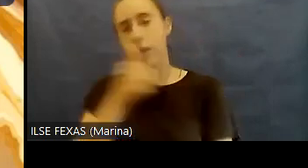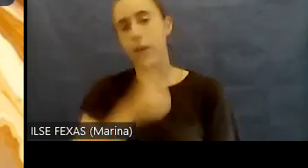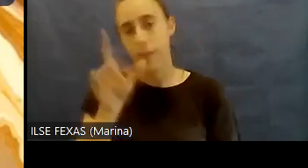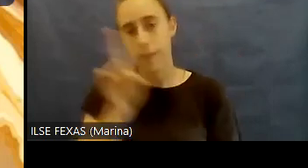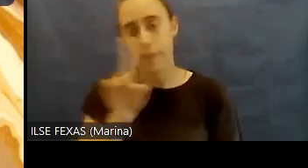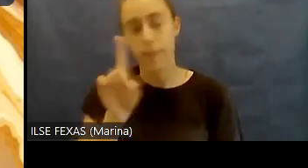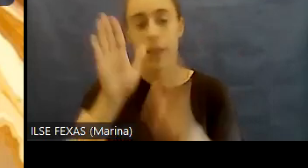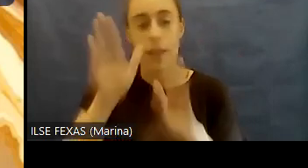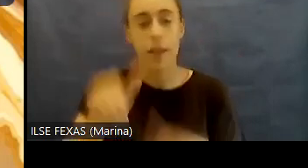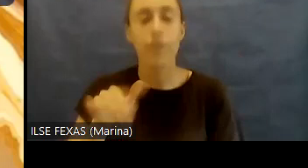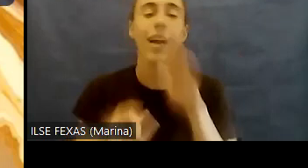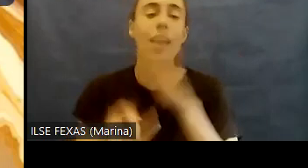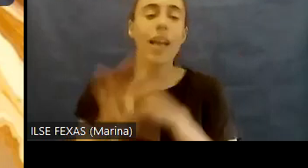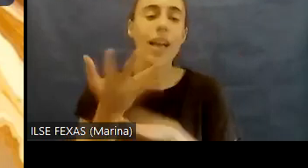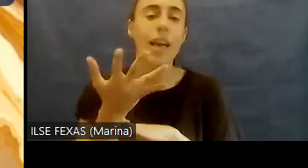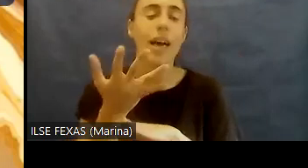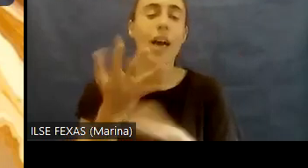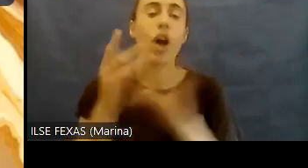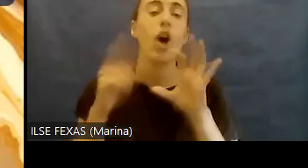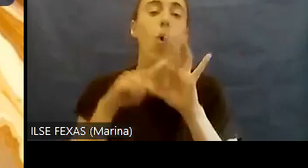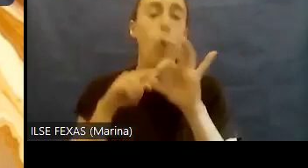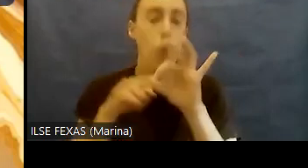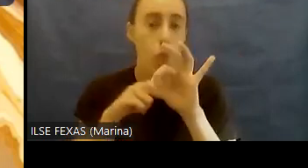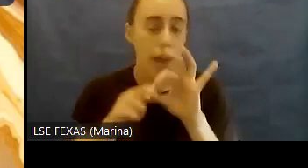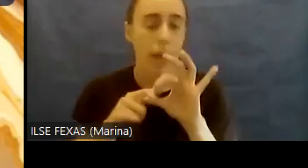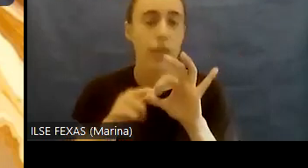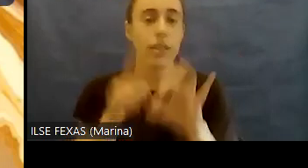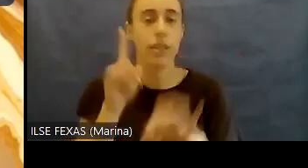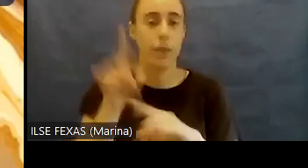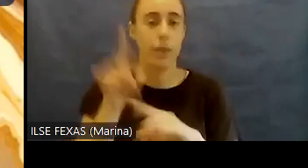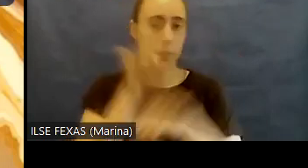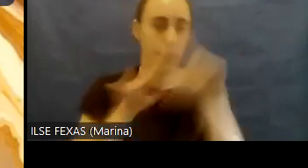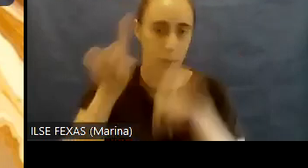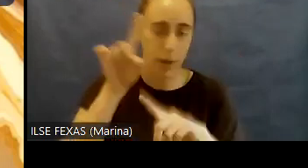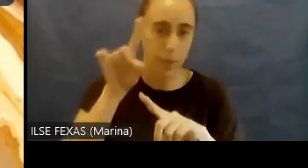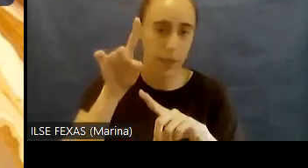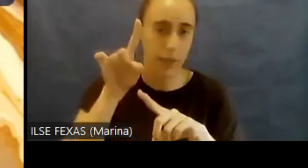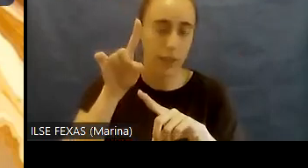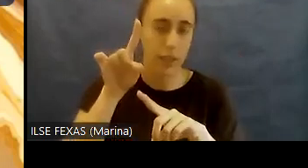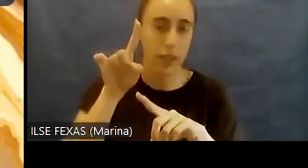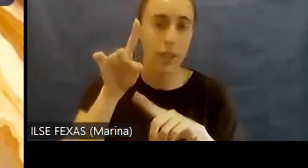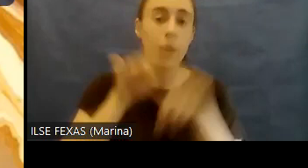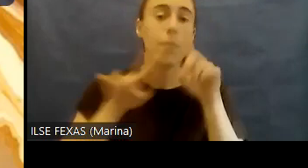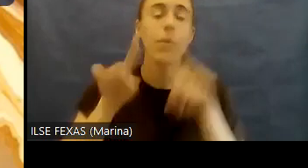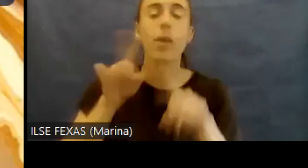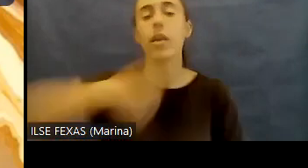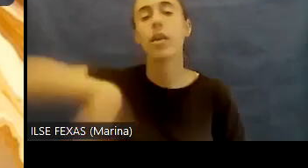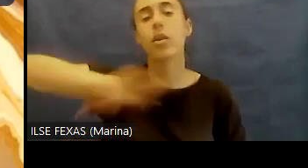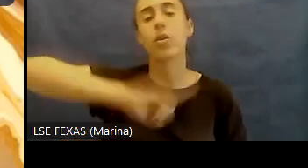acaba generando úlceras, erosiones, úlceras y lesiones que son las lesiones que conocemos